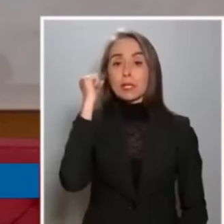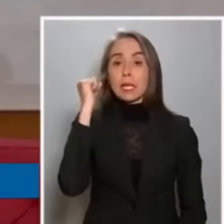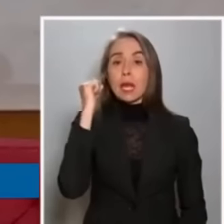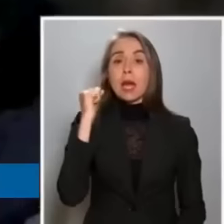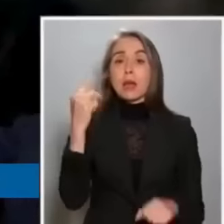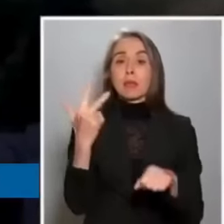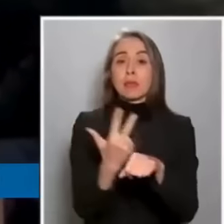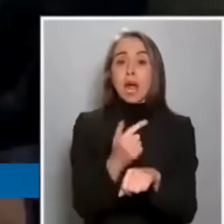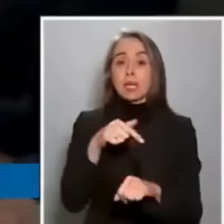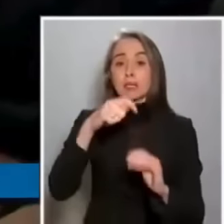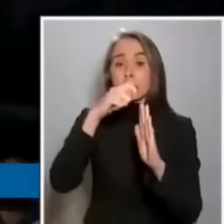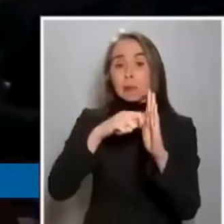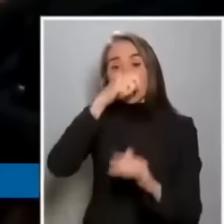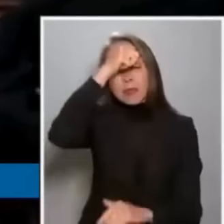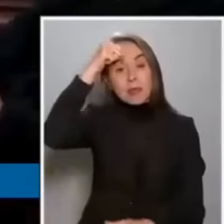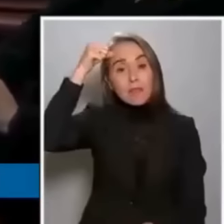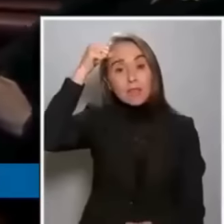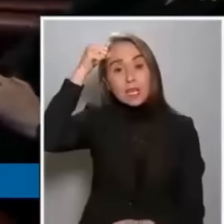verano.